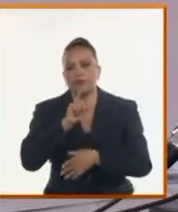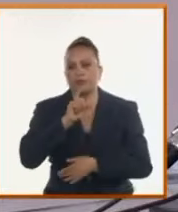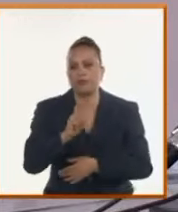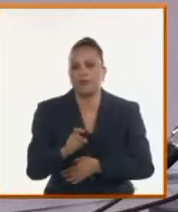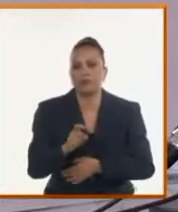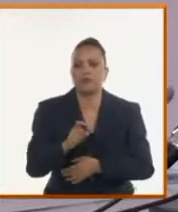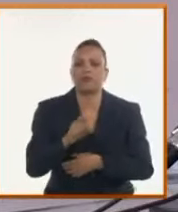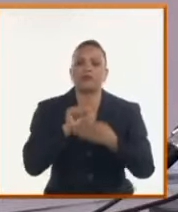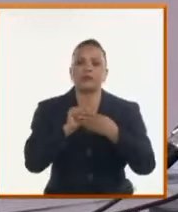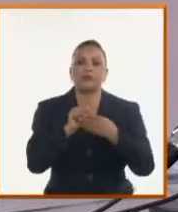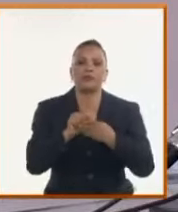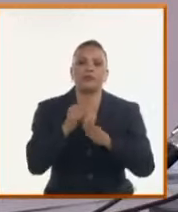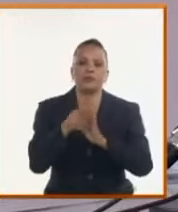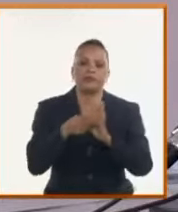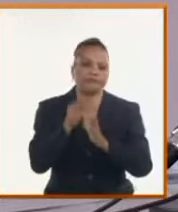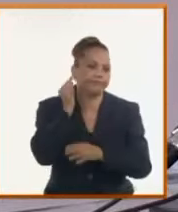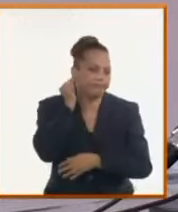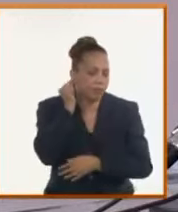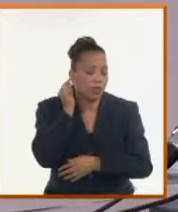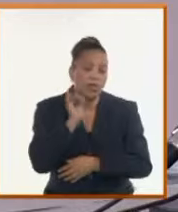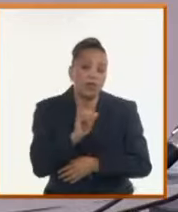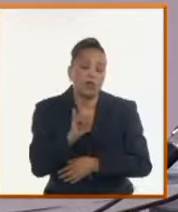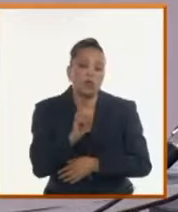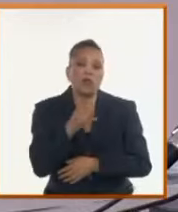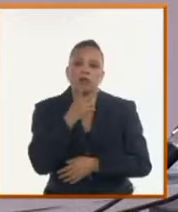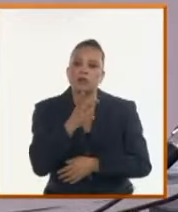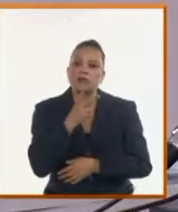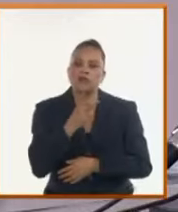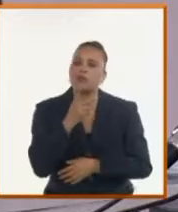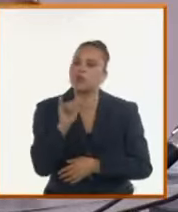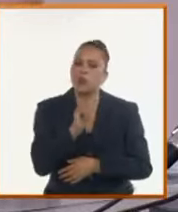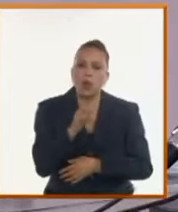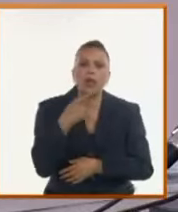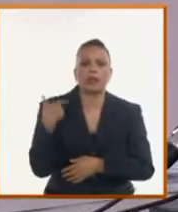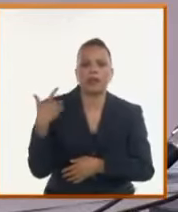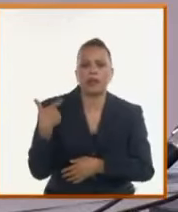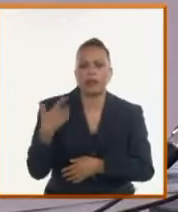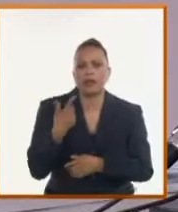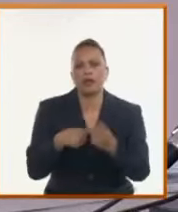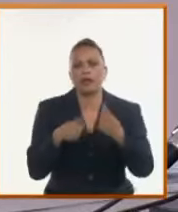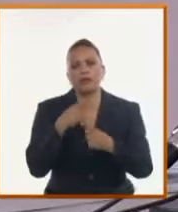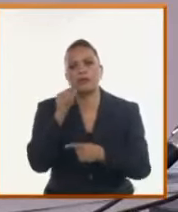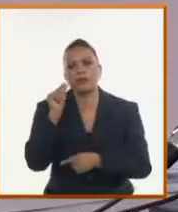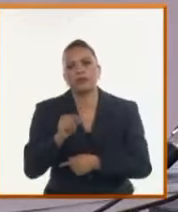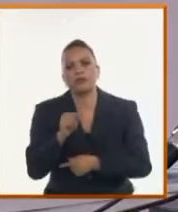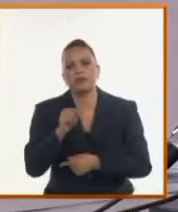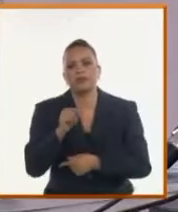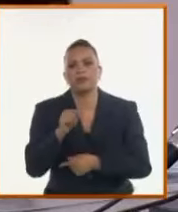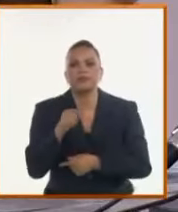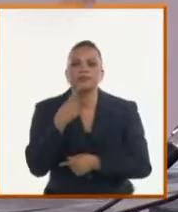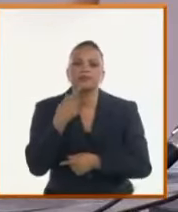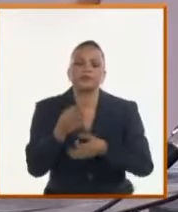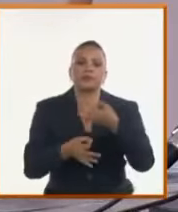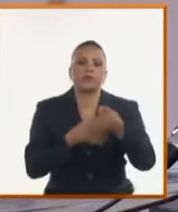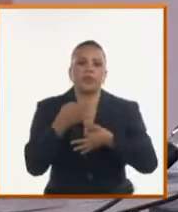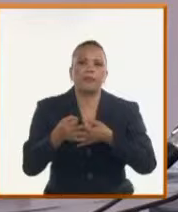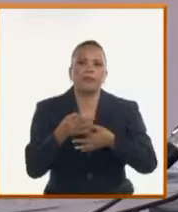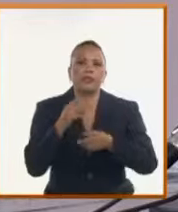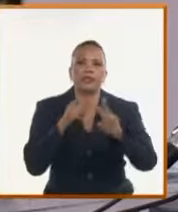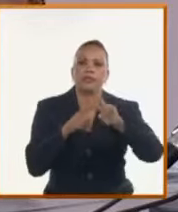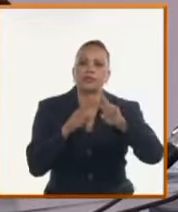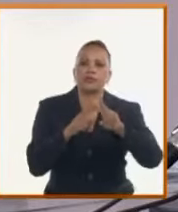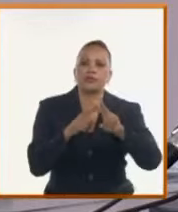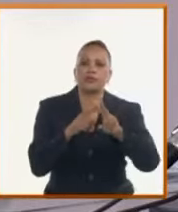ferrosa la atención que reciben pero de todas formas hay algunas insatisfacciones también algunos que hablan bueno en algunos casos los televisores no están